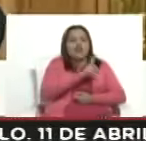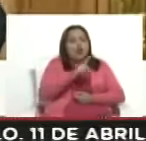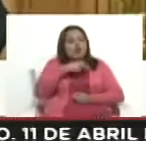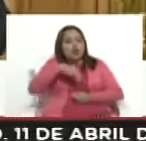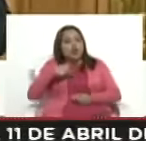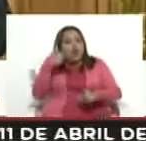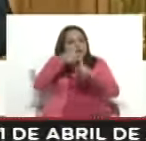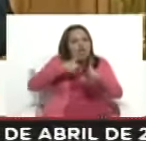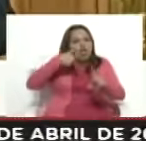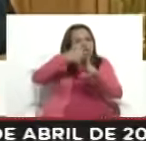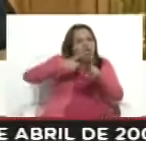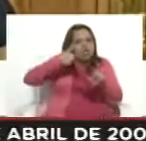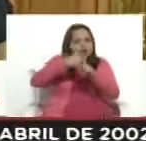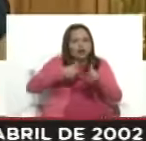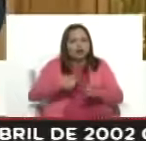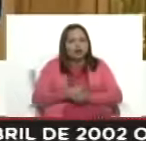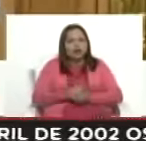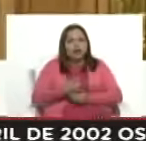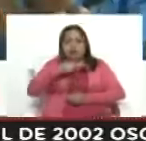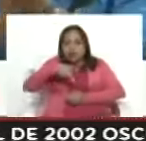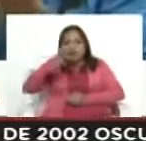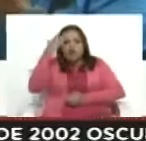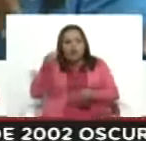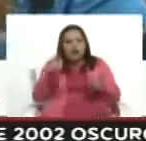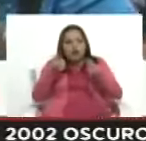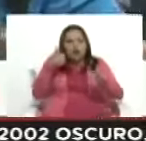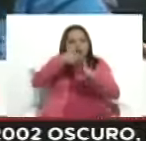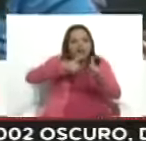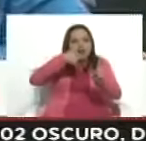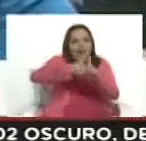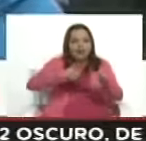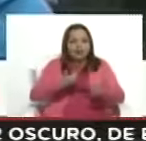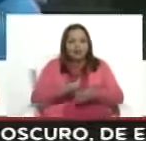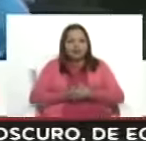¿vale? Nosotros sabemos cómo luchar.